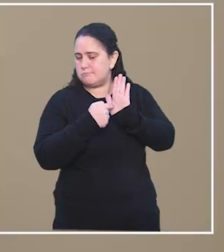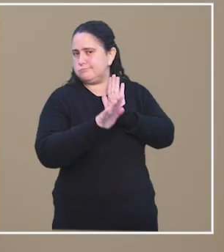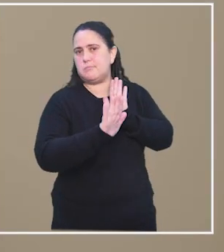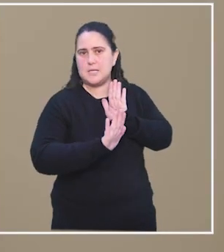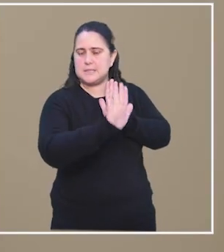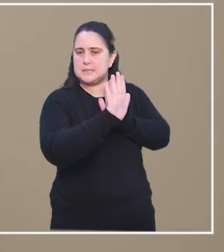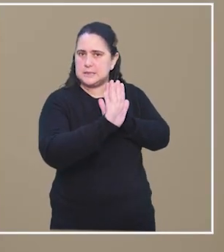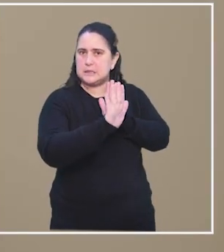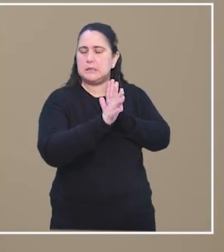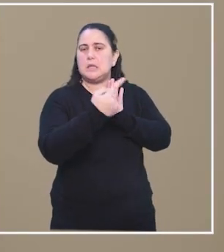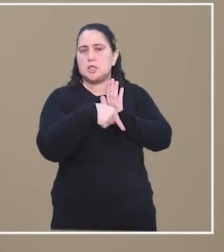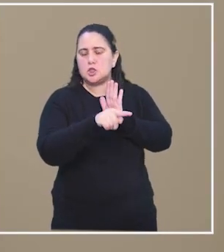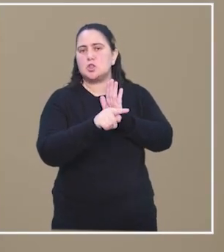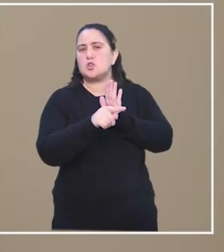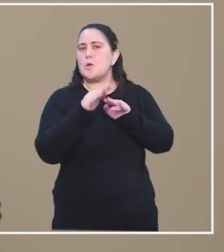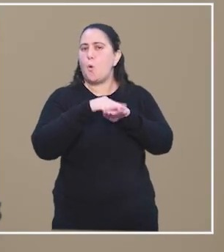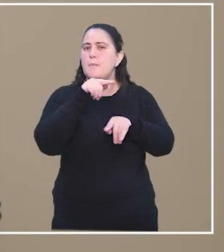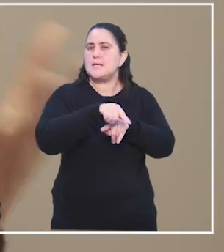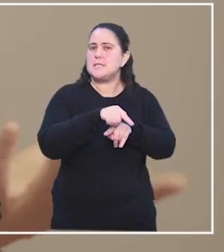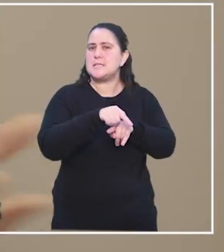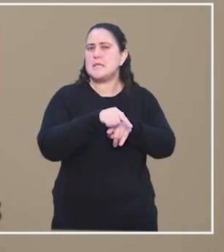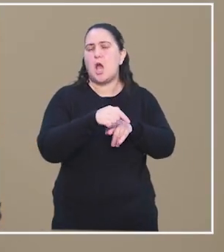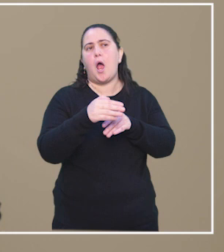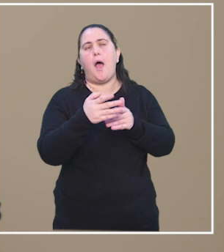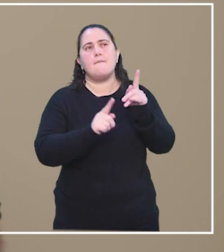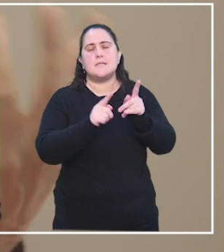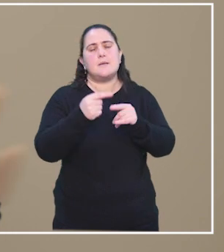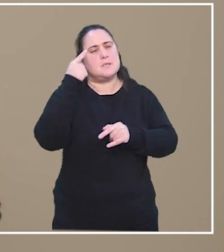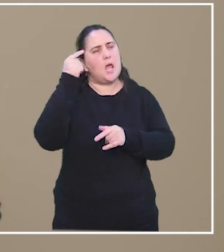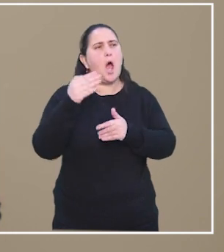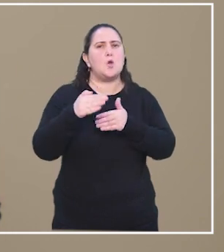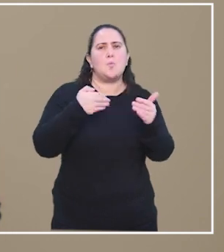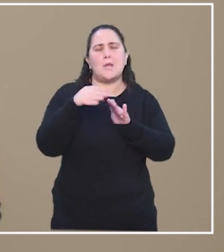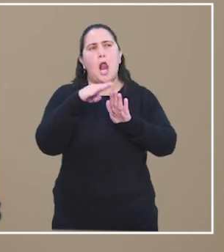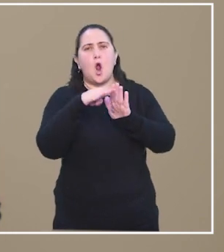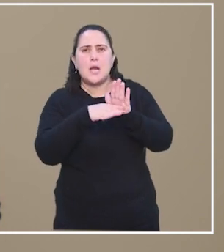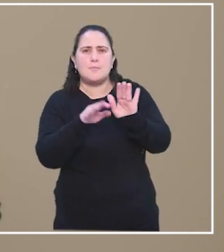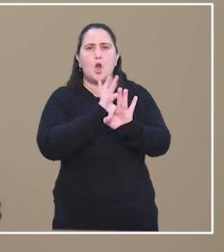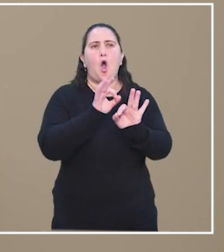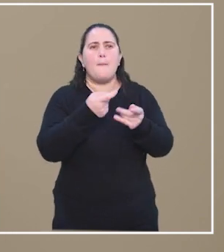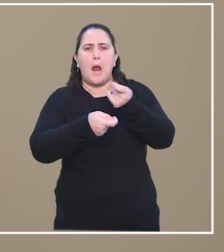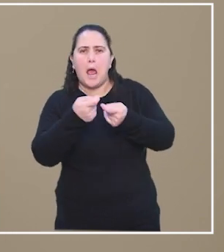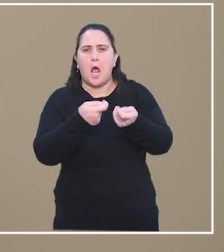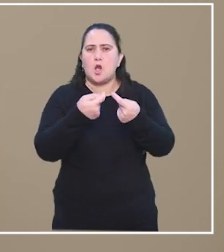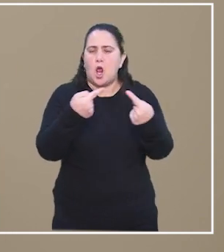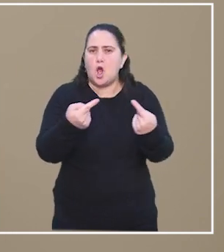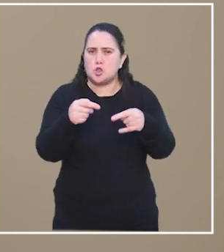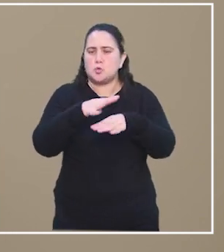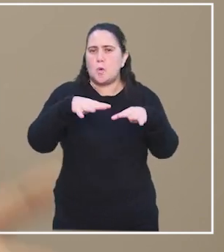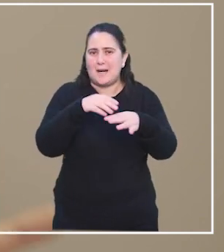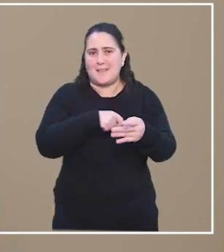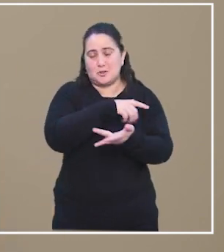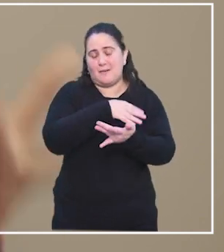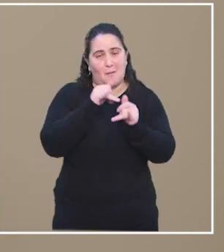que funciona, sin considerar que la lógica algorítmica y el mercado de negocios que mantienen las redes sociales